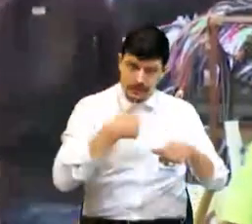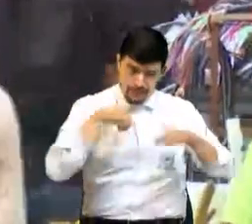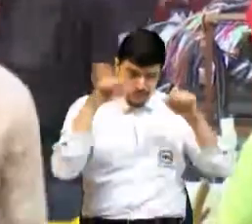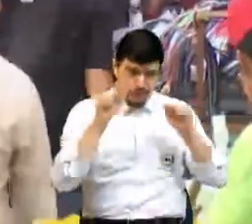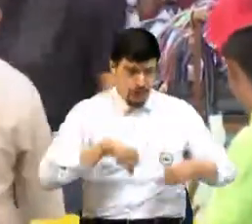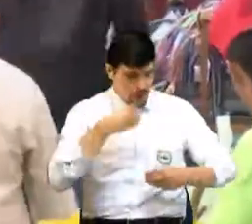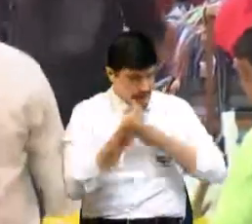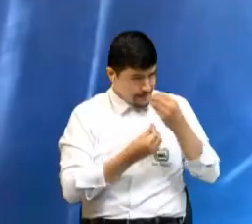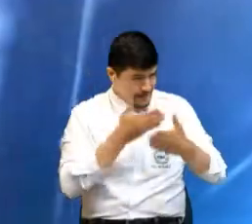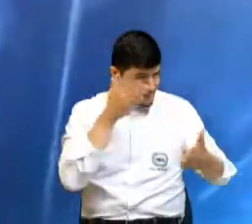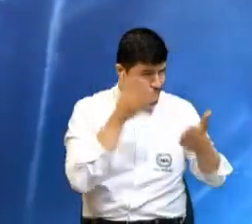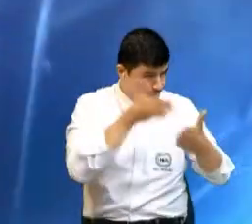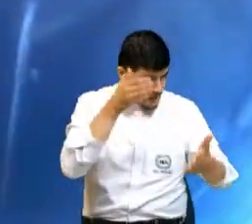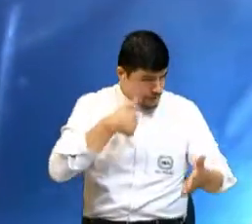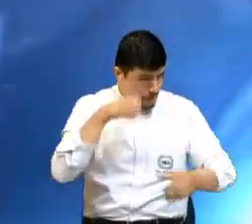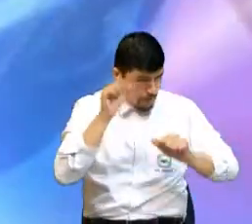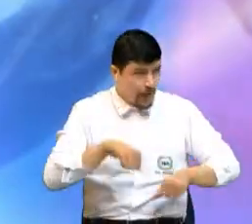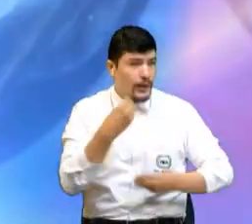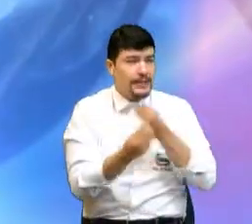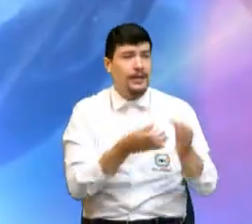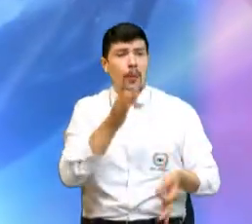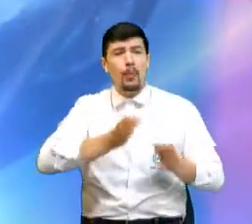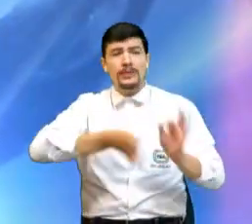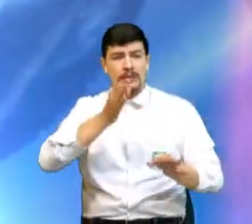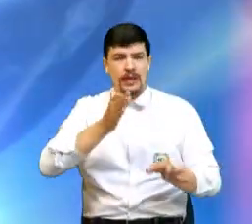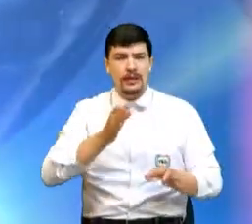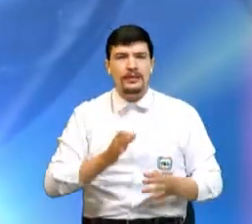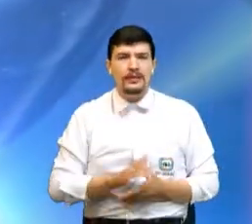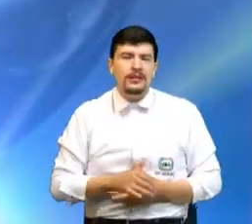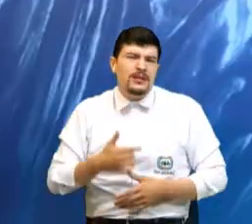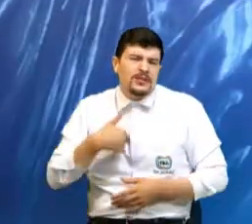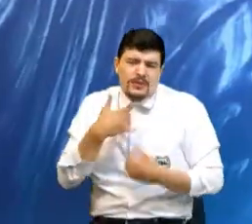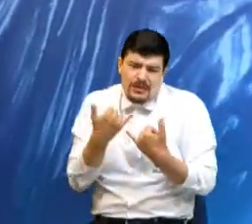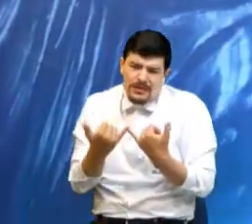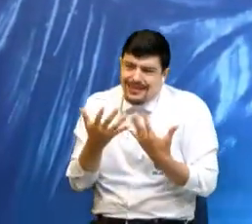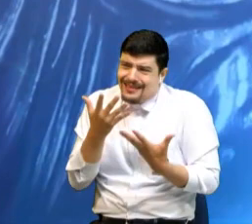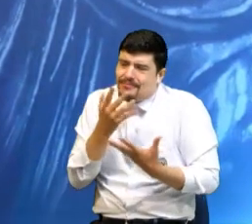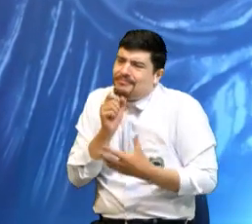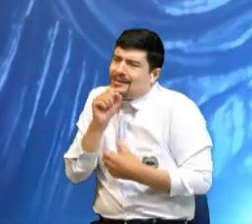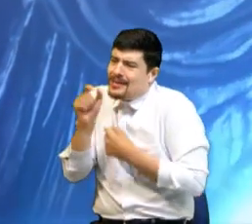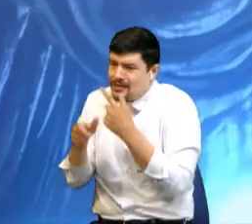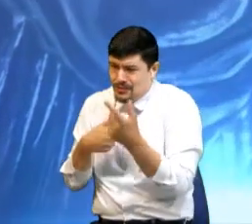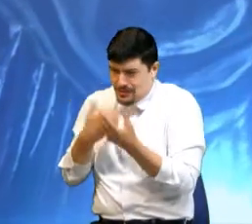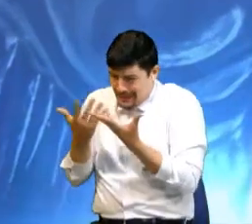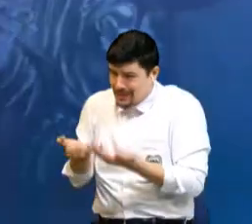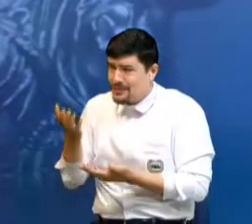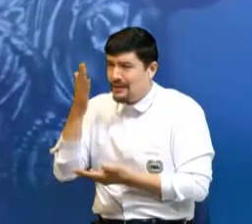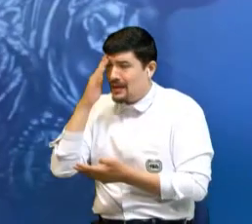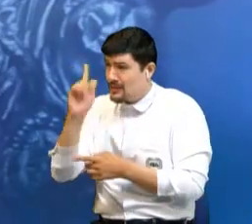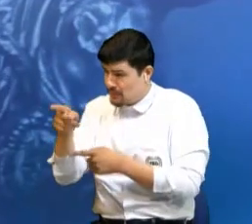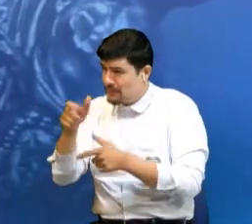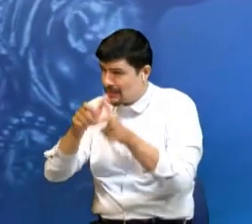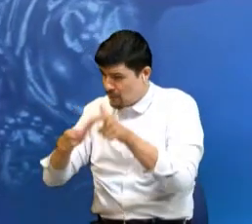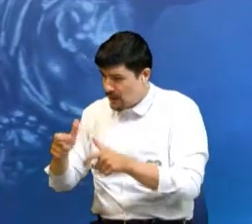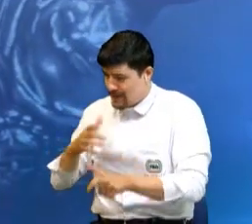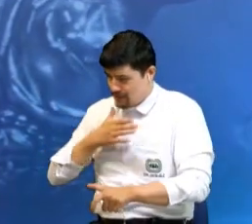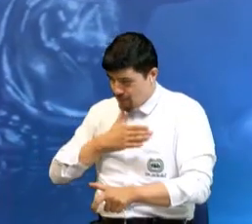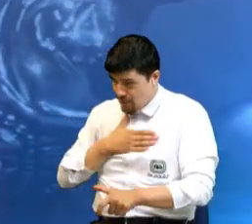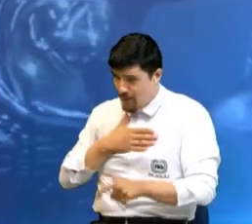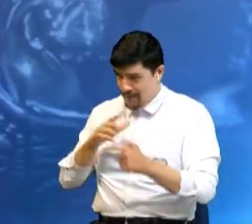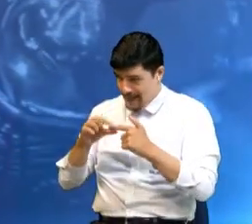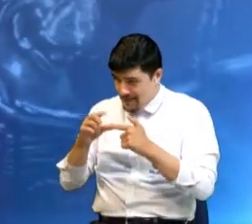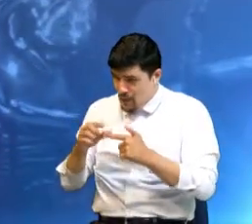de hacer justicia. Saber si tiene algún, si en este momento todavía ellos pueden